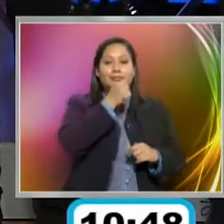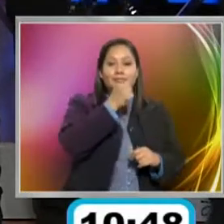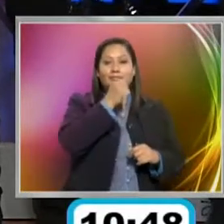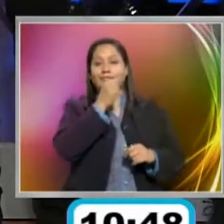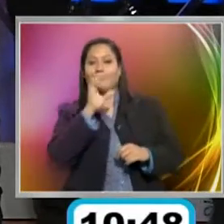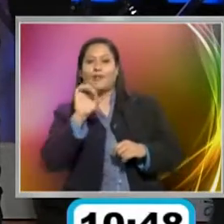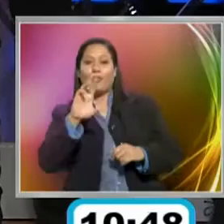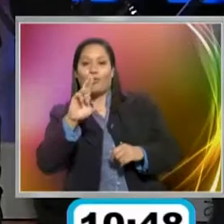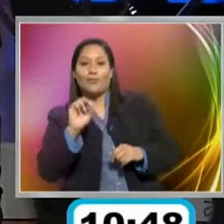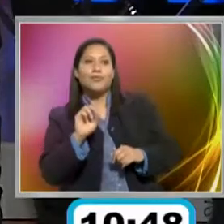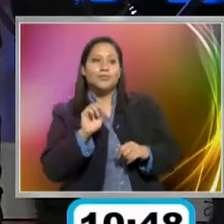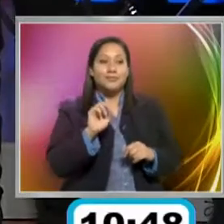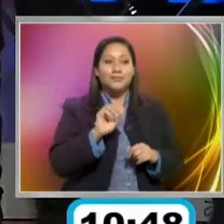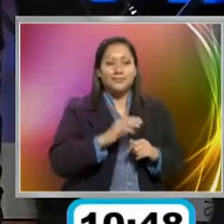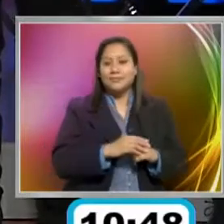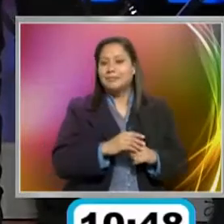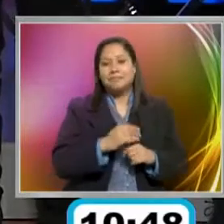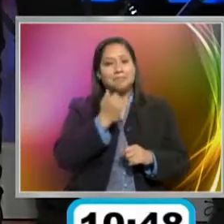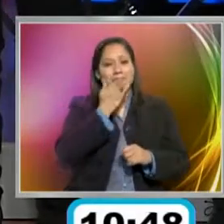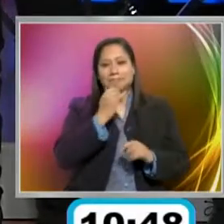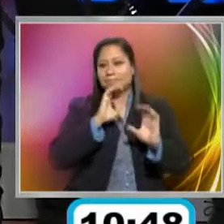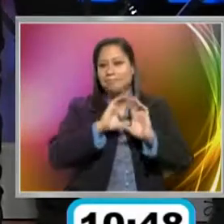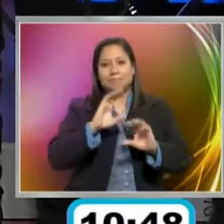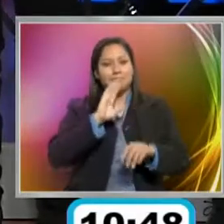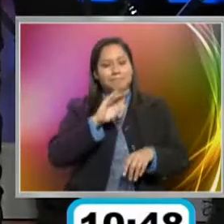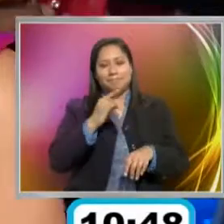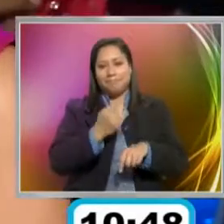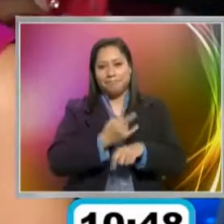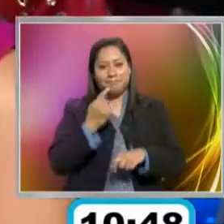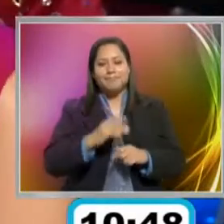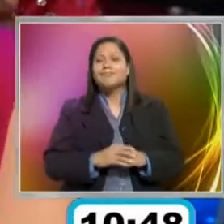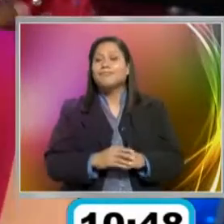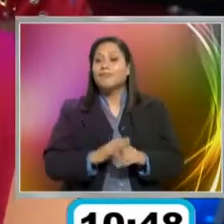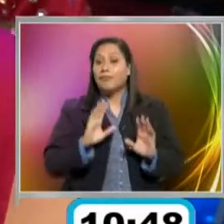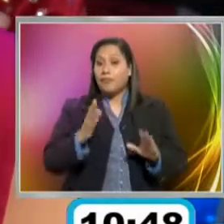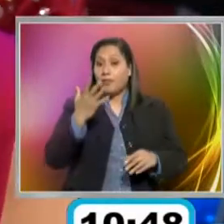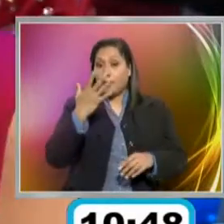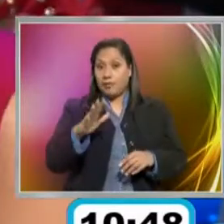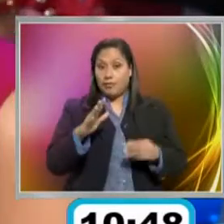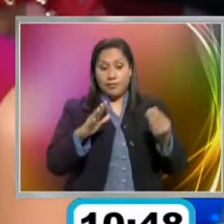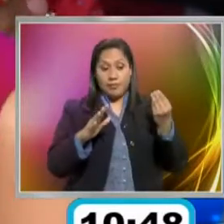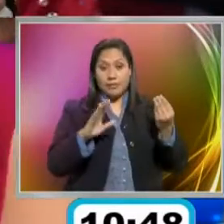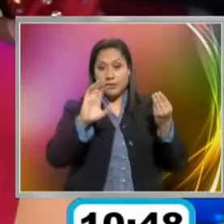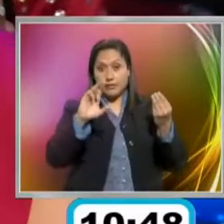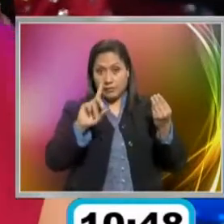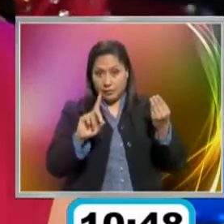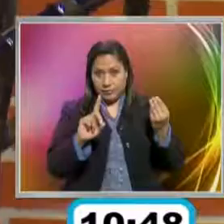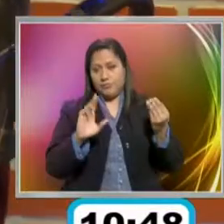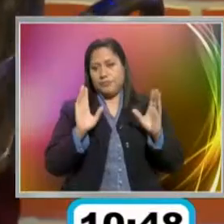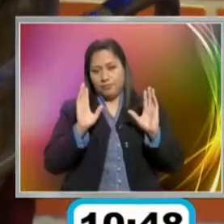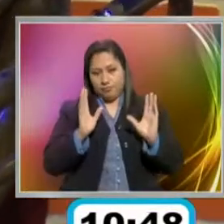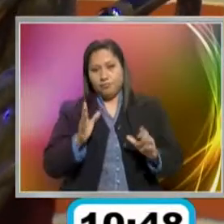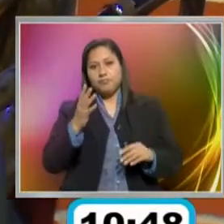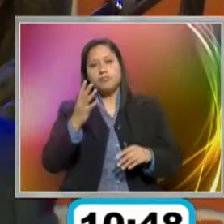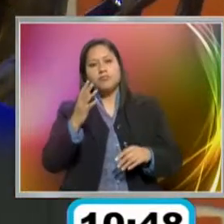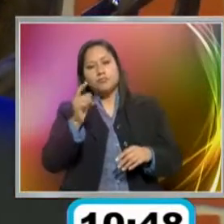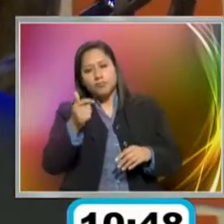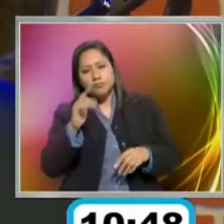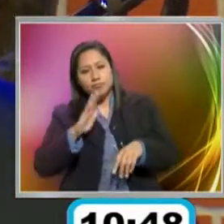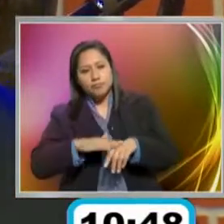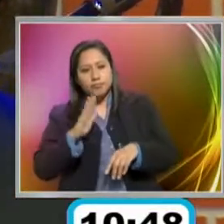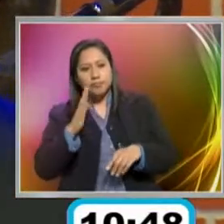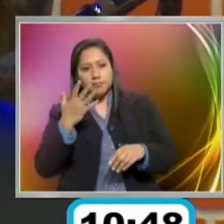mal. ¿Cómo va a ser Canto eso? muy mal. ¿A poco? Oye, cuéntame, ya son más de 10 producciones discográficas. Sí, correcto, son más de 10